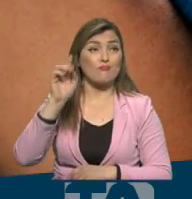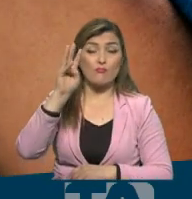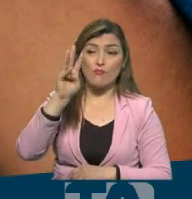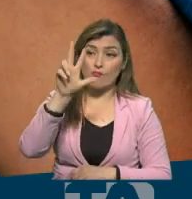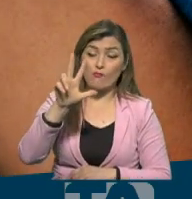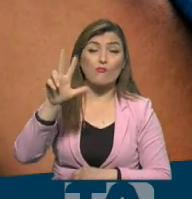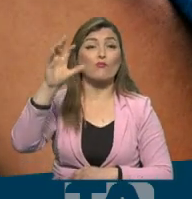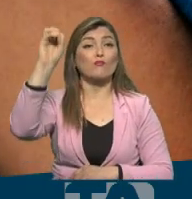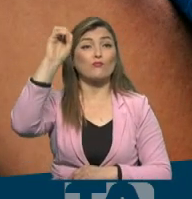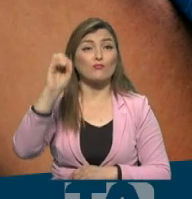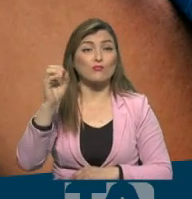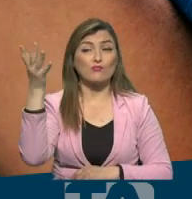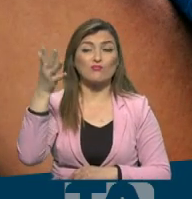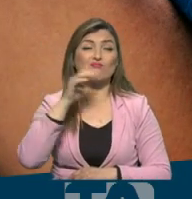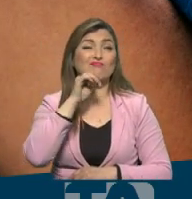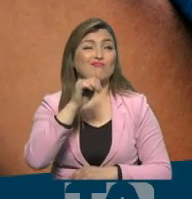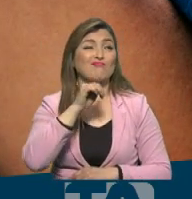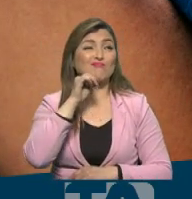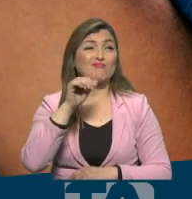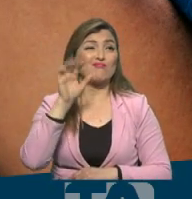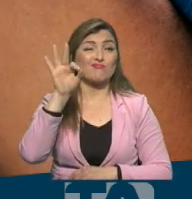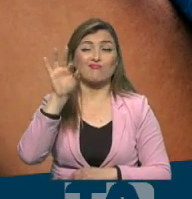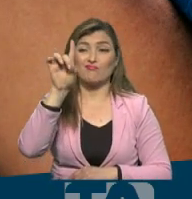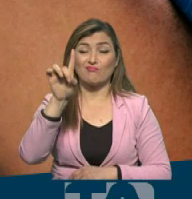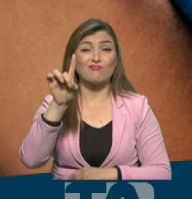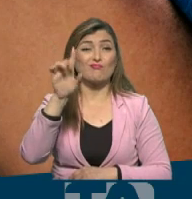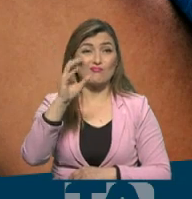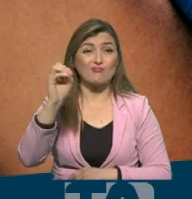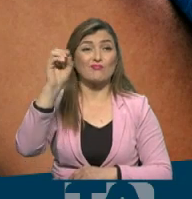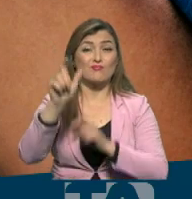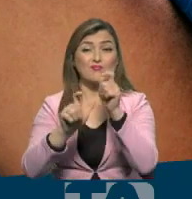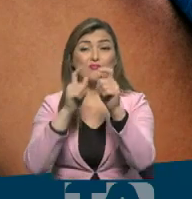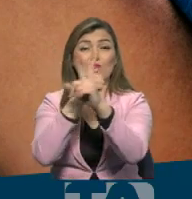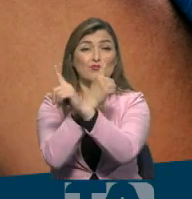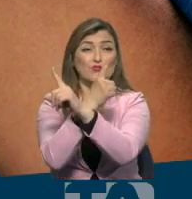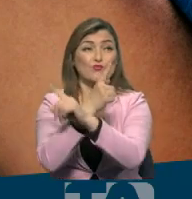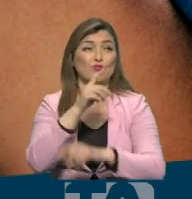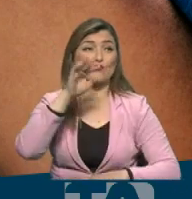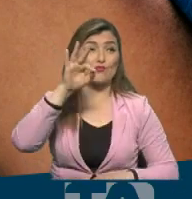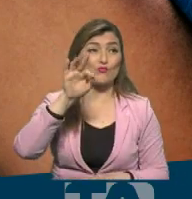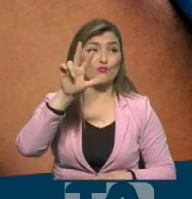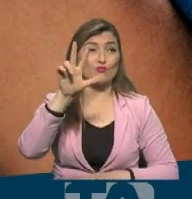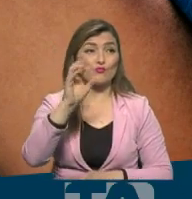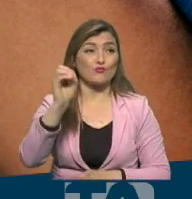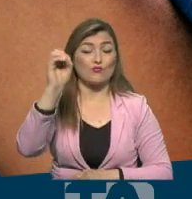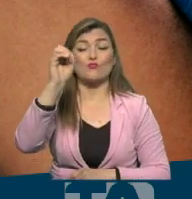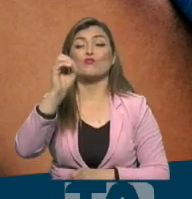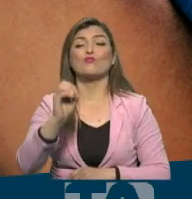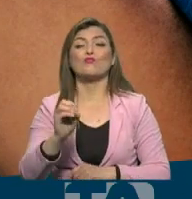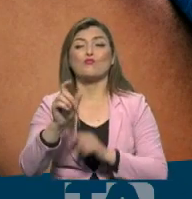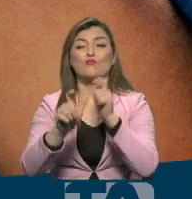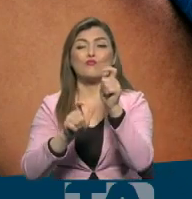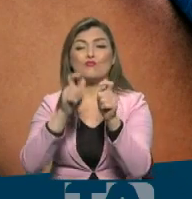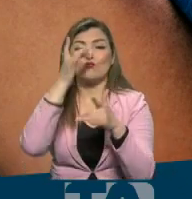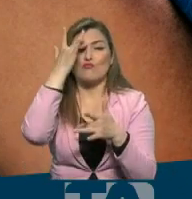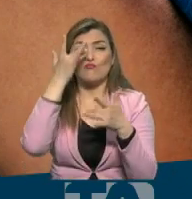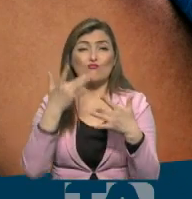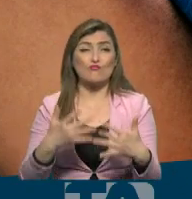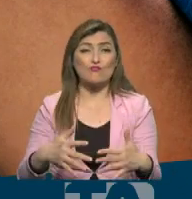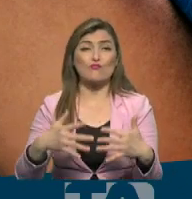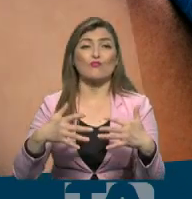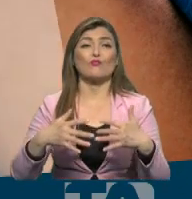63% de profesores, al 91% de personas con discapacidad y al 93% de personas con